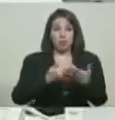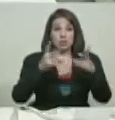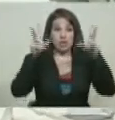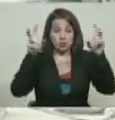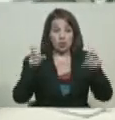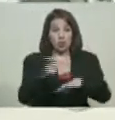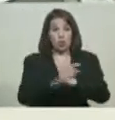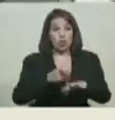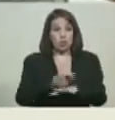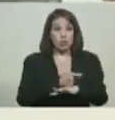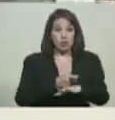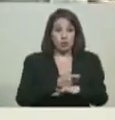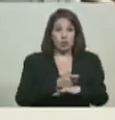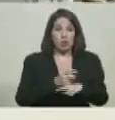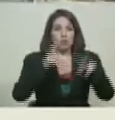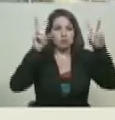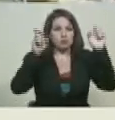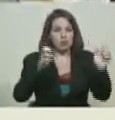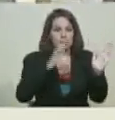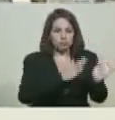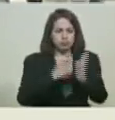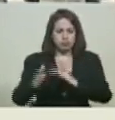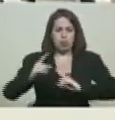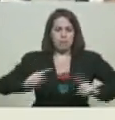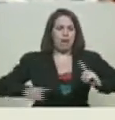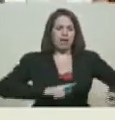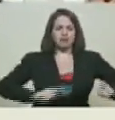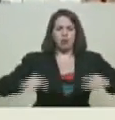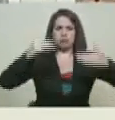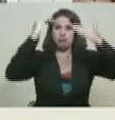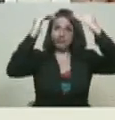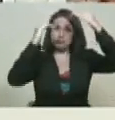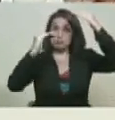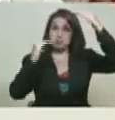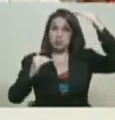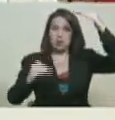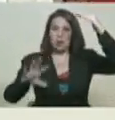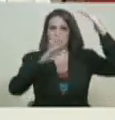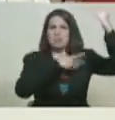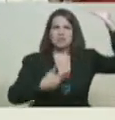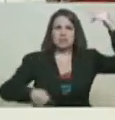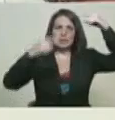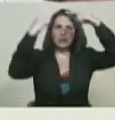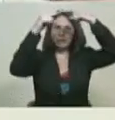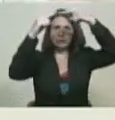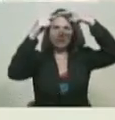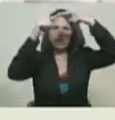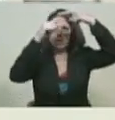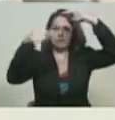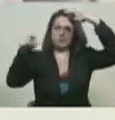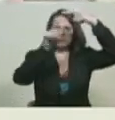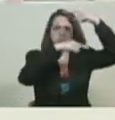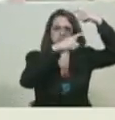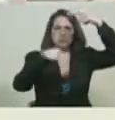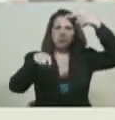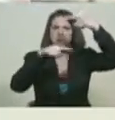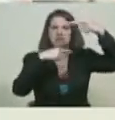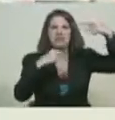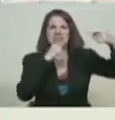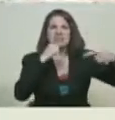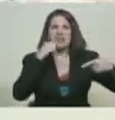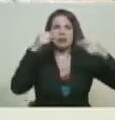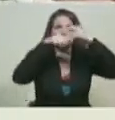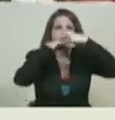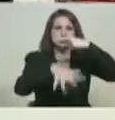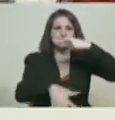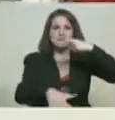gobierno una nueva estructura de mando del gobierno nuevas líneas de gobierno me acompañen eso con